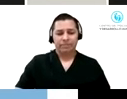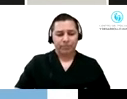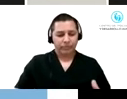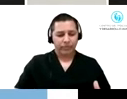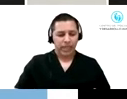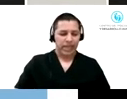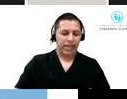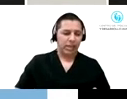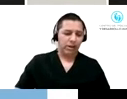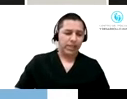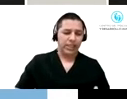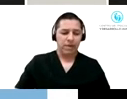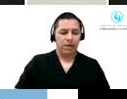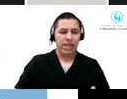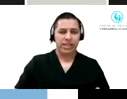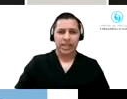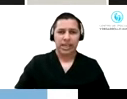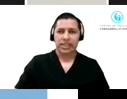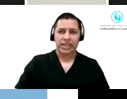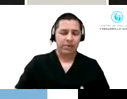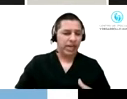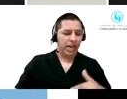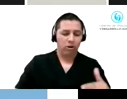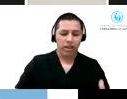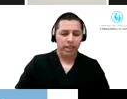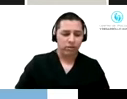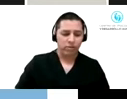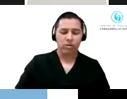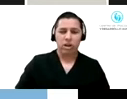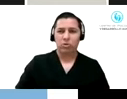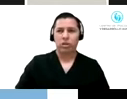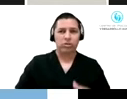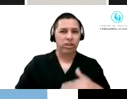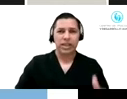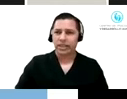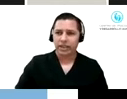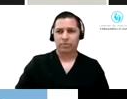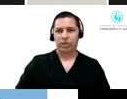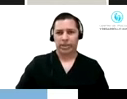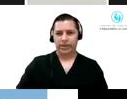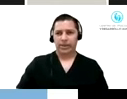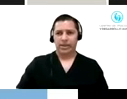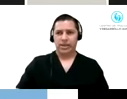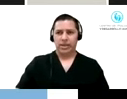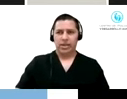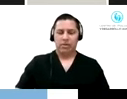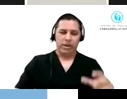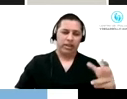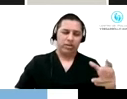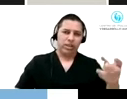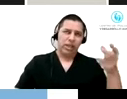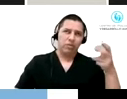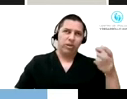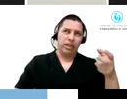repite que las abuelitas y la mamá le decían a las hijas, mira, a la hora que su marido la busque, usted tiene que estar dispuesta,